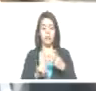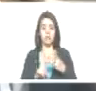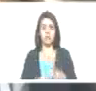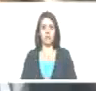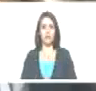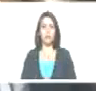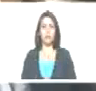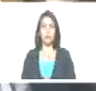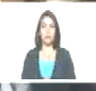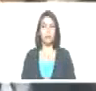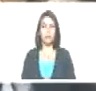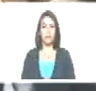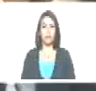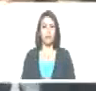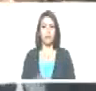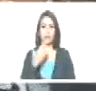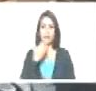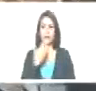He pedido este